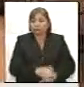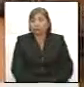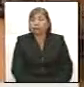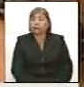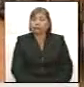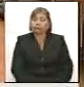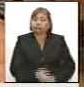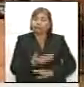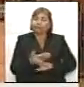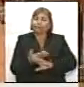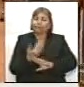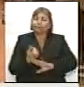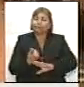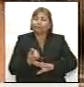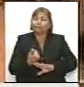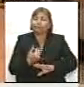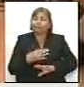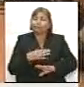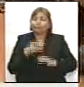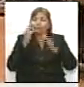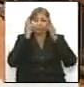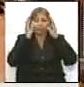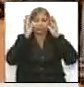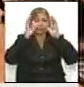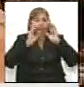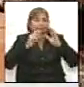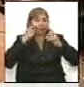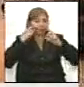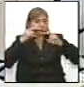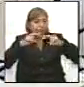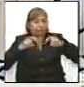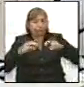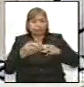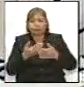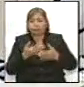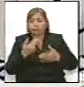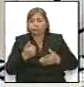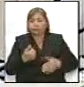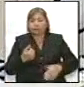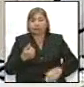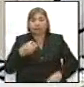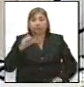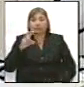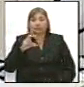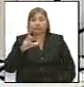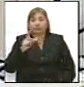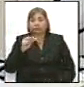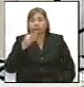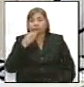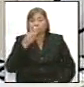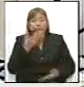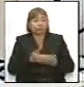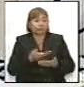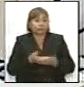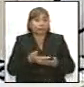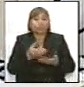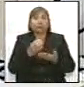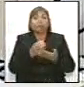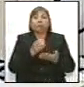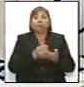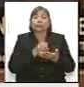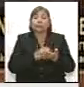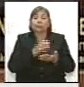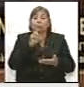Horas antes, la Comisión de Ética acordó iniciar una indagación preliminar contra Daniel Salaverry por presuntamente haber contratado